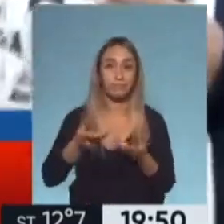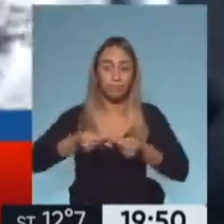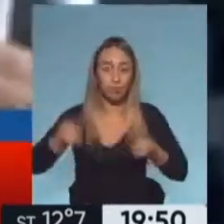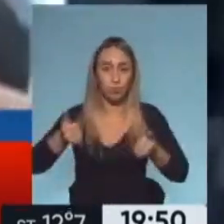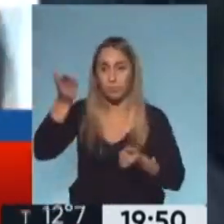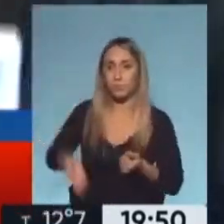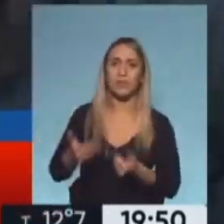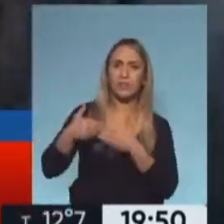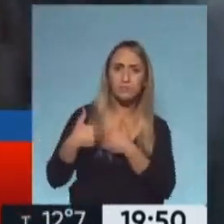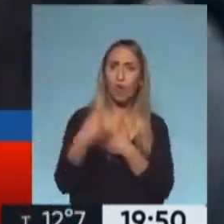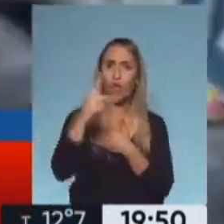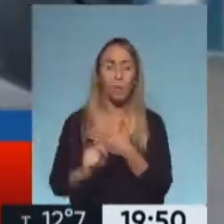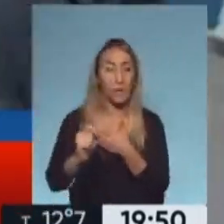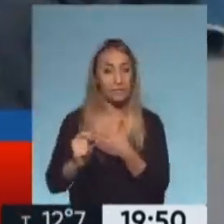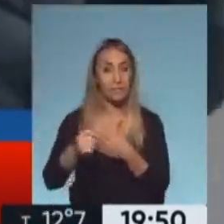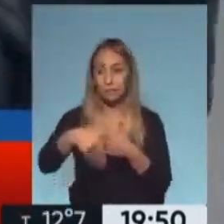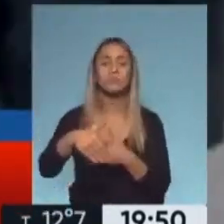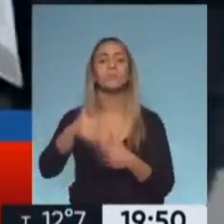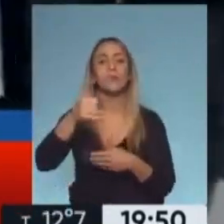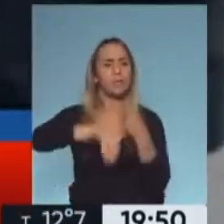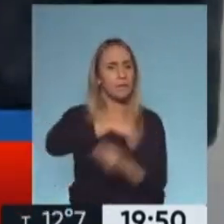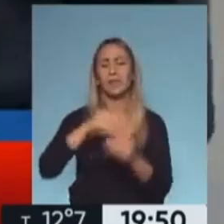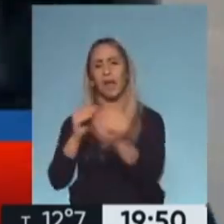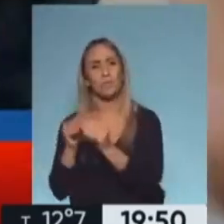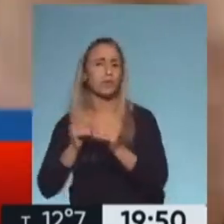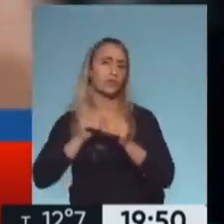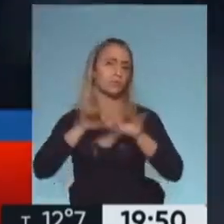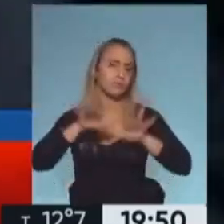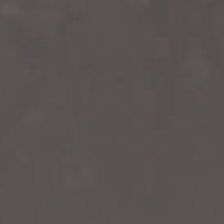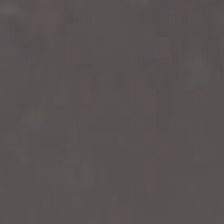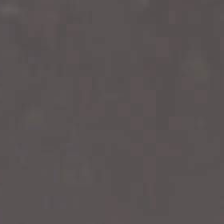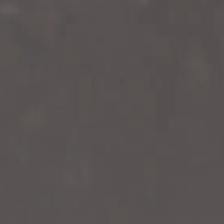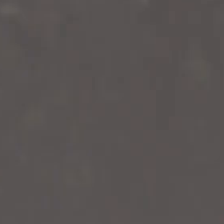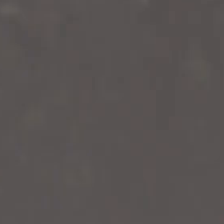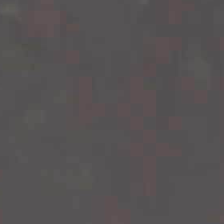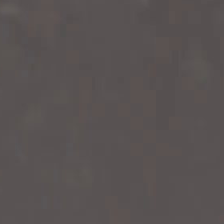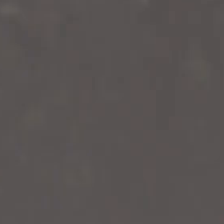nada, y que solo el 20% de estas personas están en blanco.